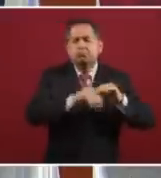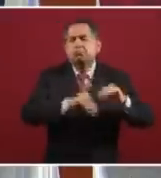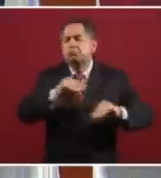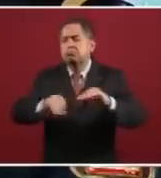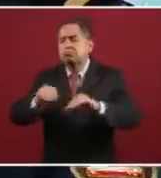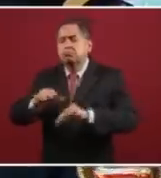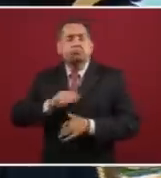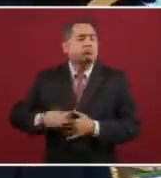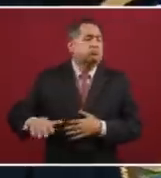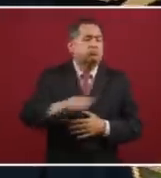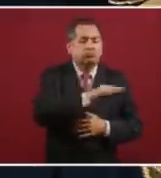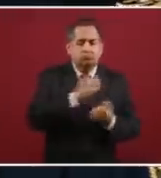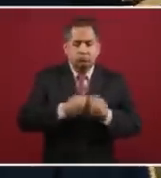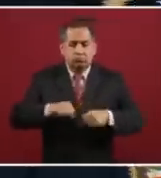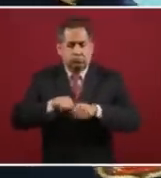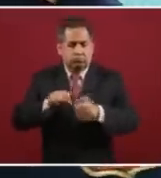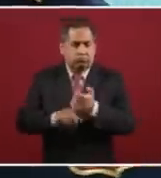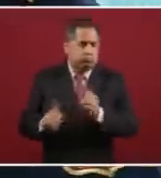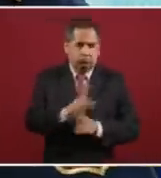la sociedad.